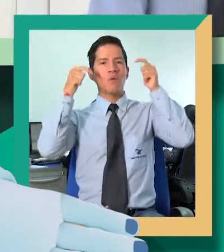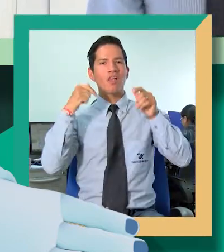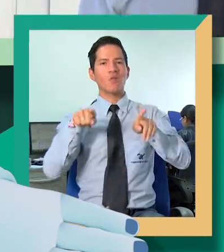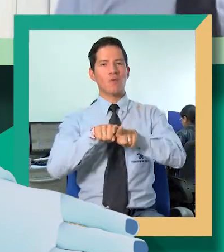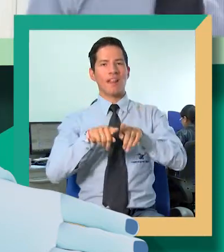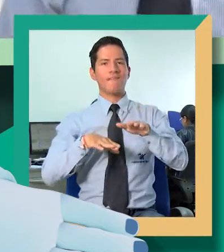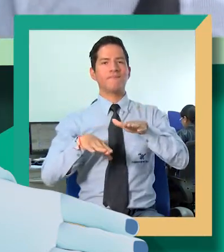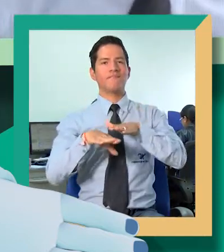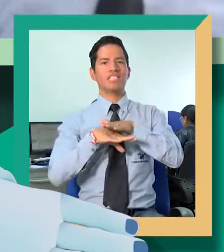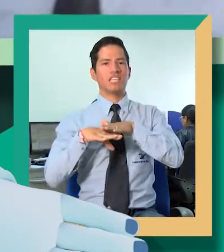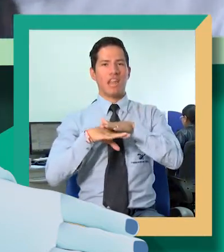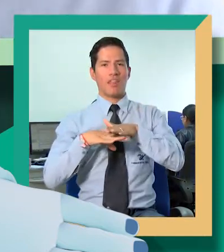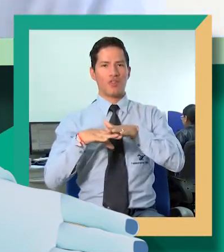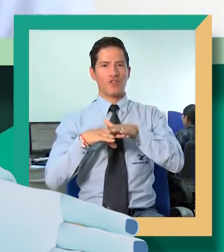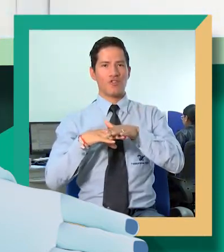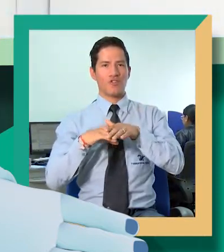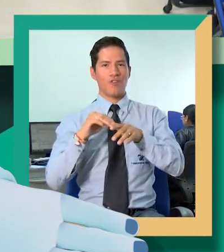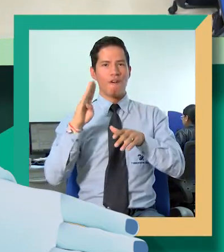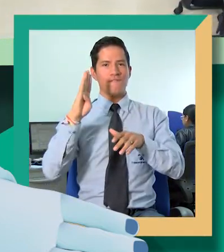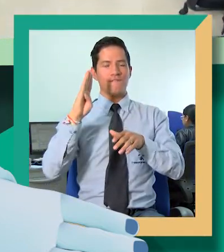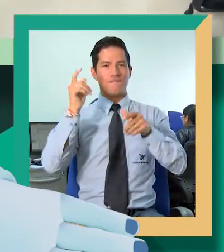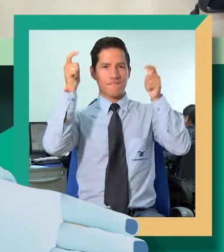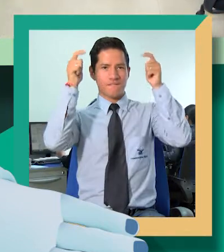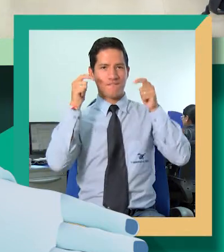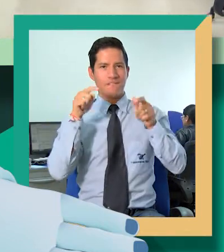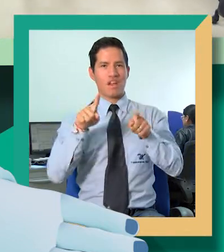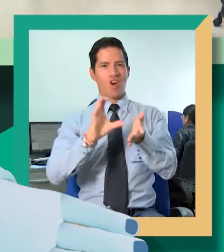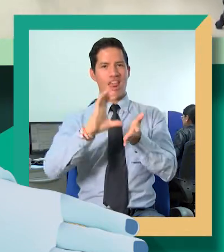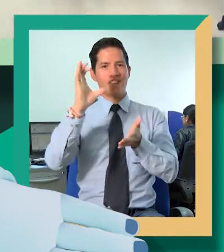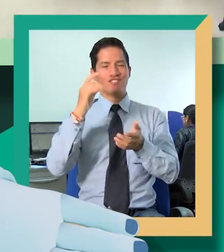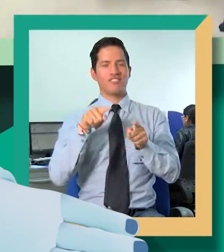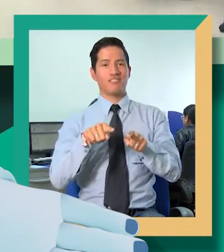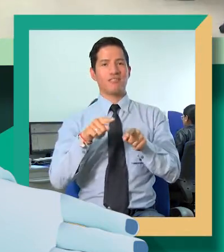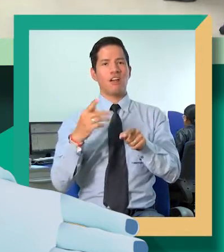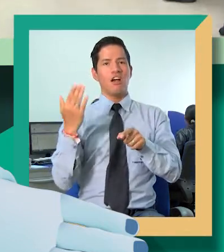De hecho, esperamos hasta que culmine mi instrucción secundaria.